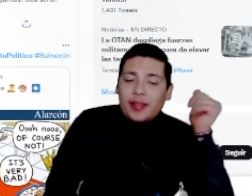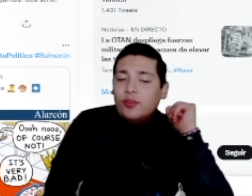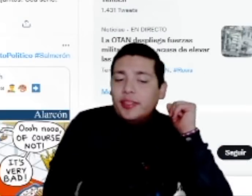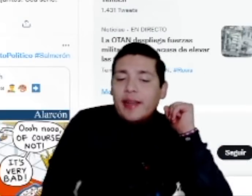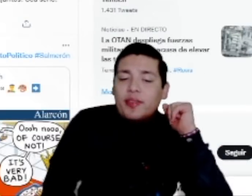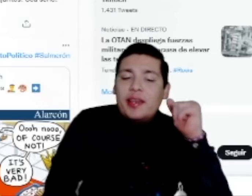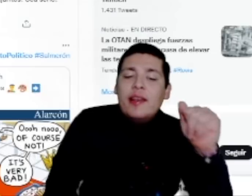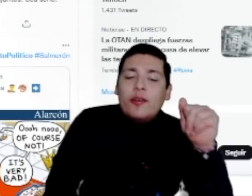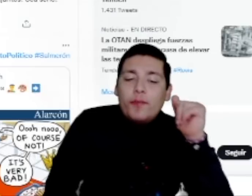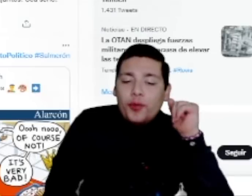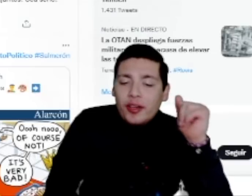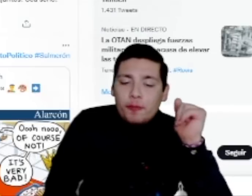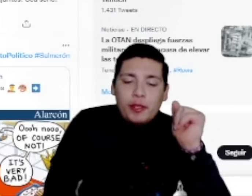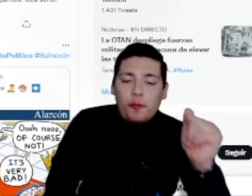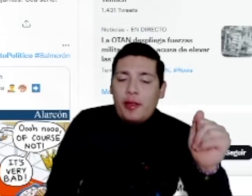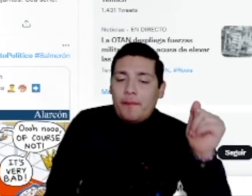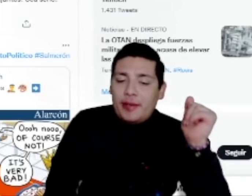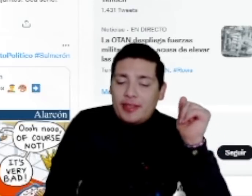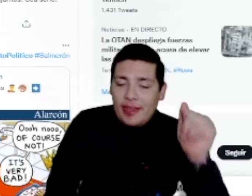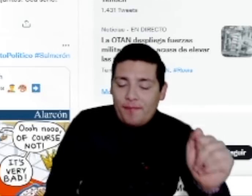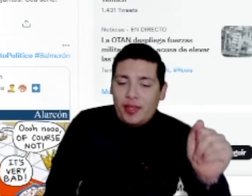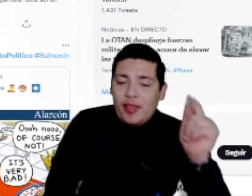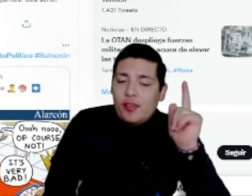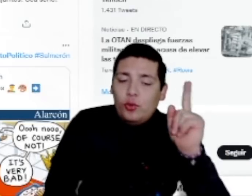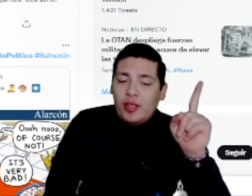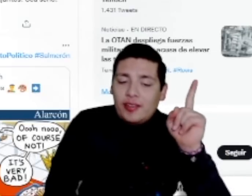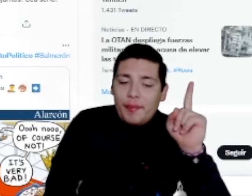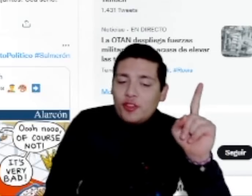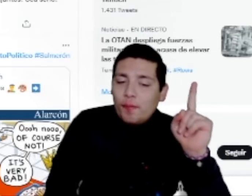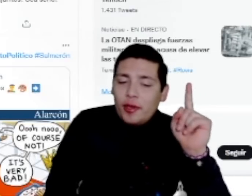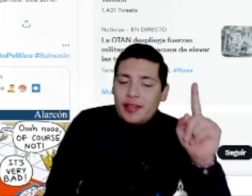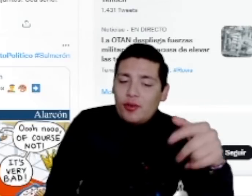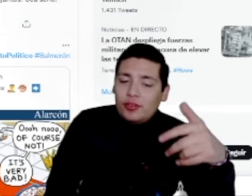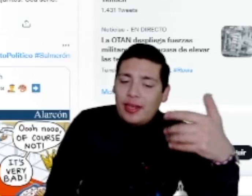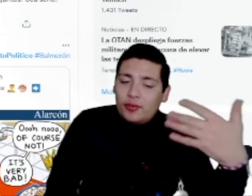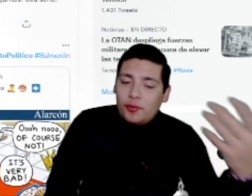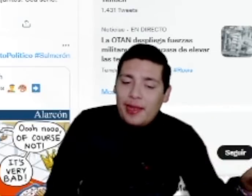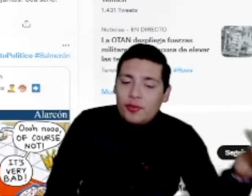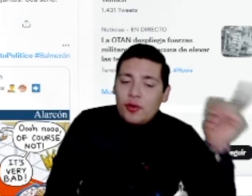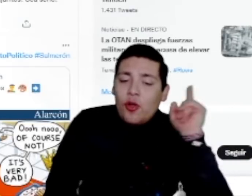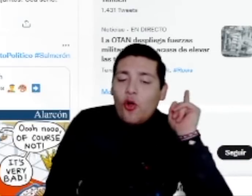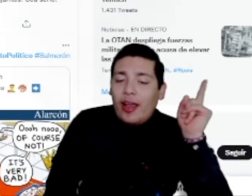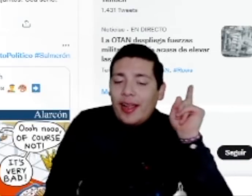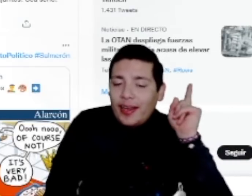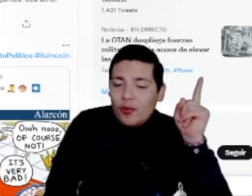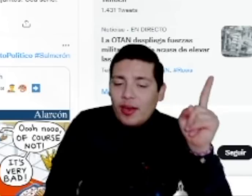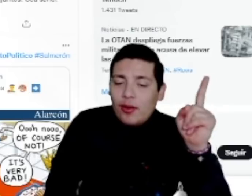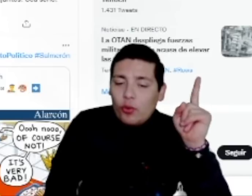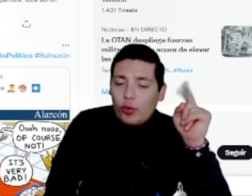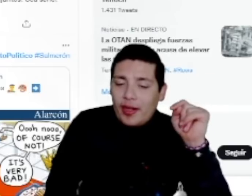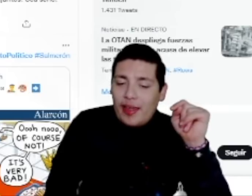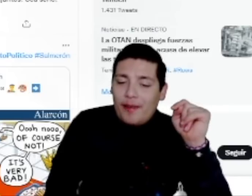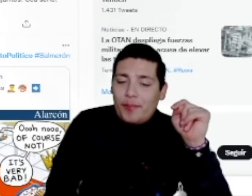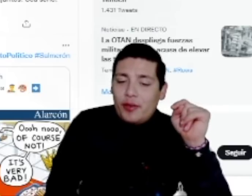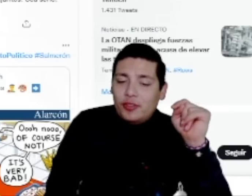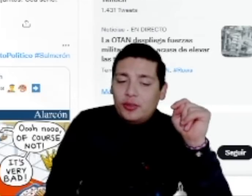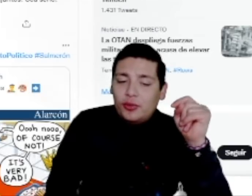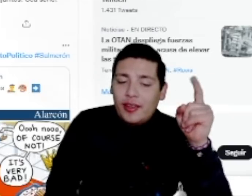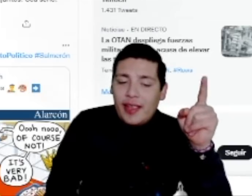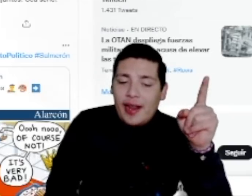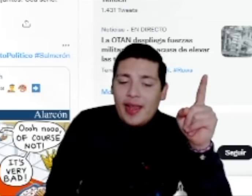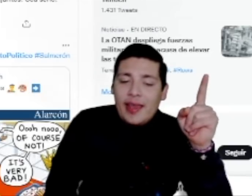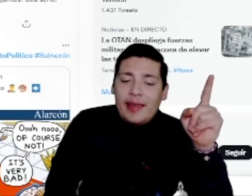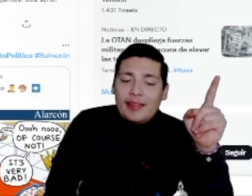que comenta lo siguiente: con todo respeto para el presidente, su testamento político sale sobrando. Ojalá que nunca le ocurra nada, pero